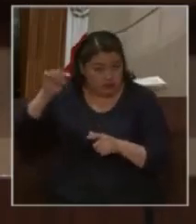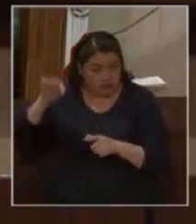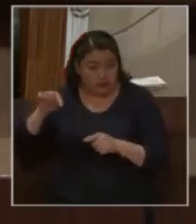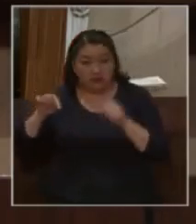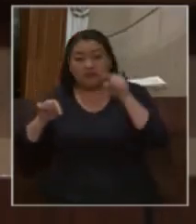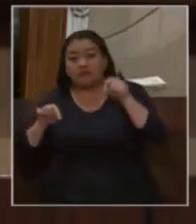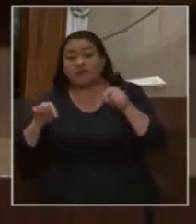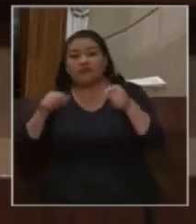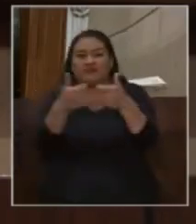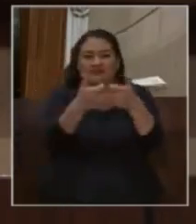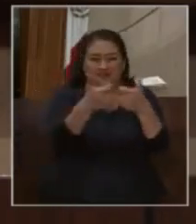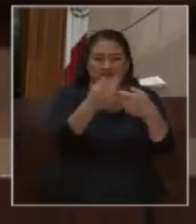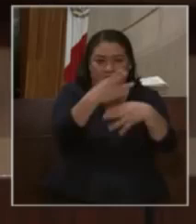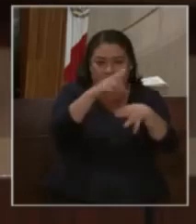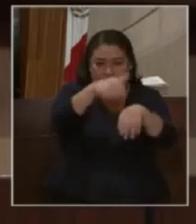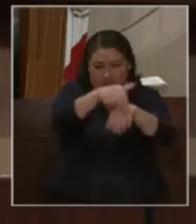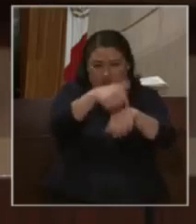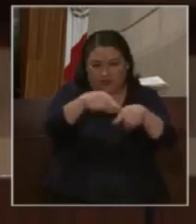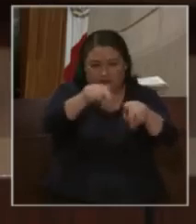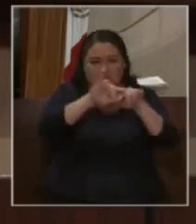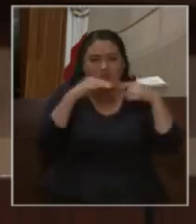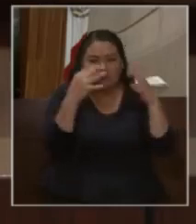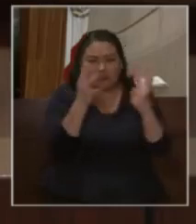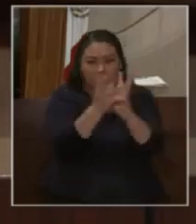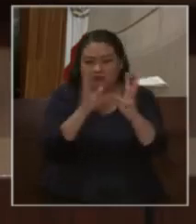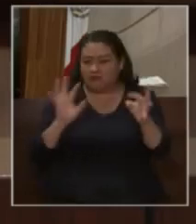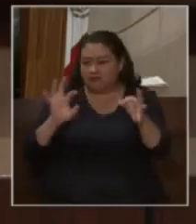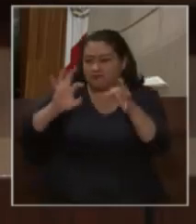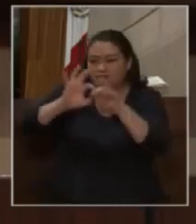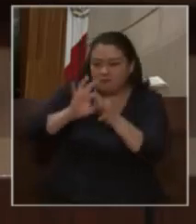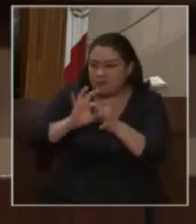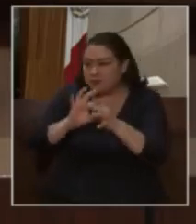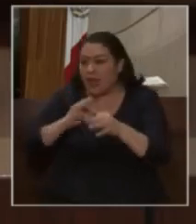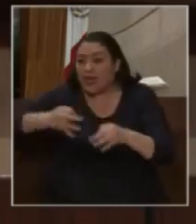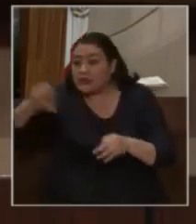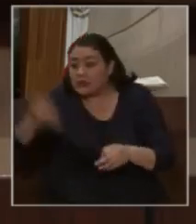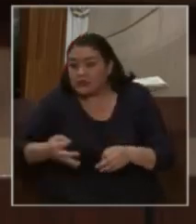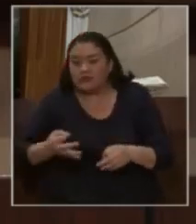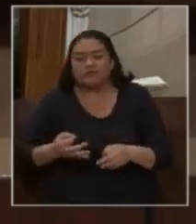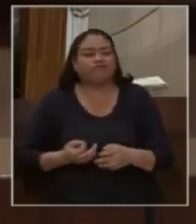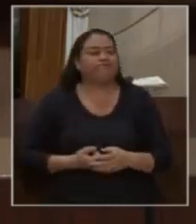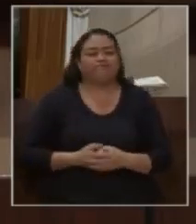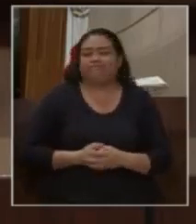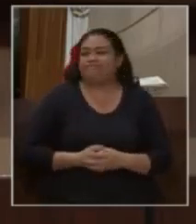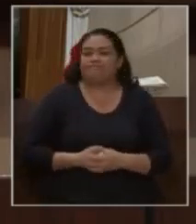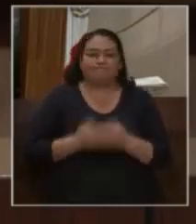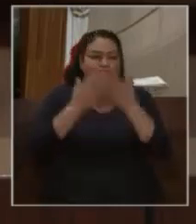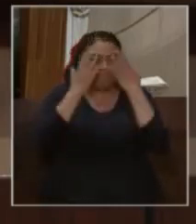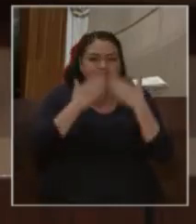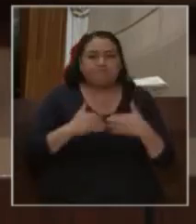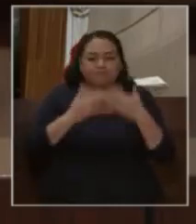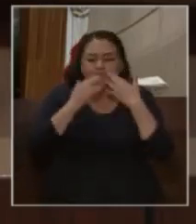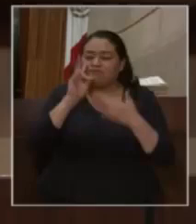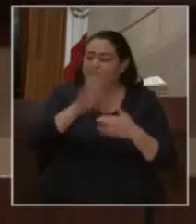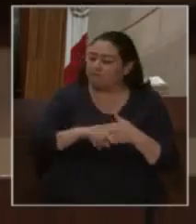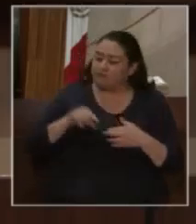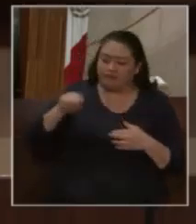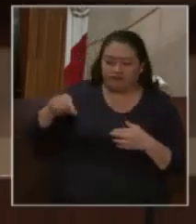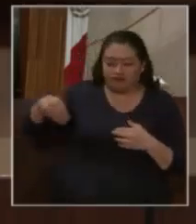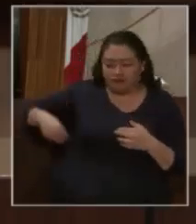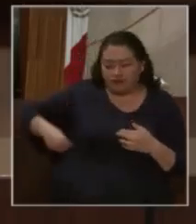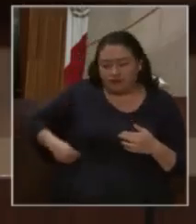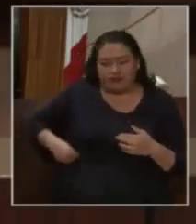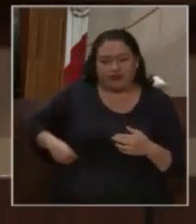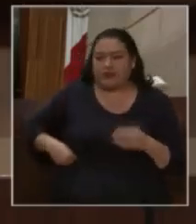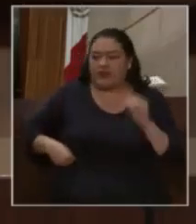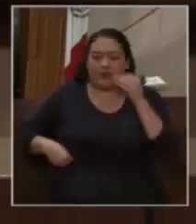son indicios insuficientes e inaptos para acreditar la existencia de las infracciones imputadas